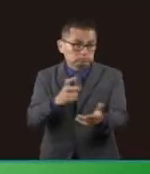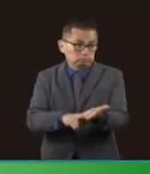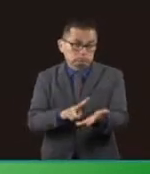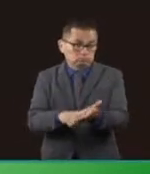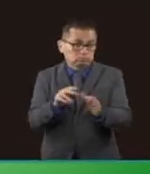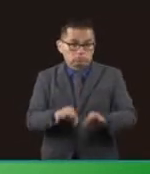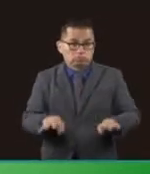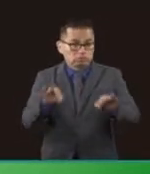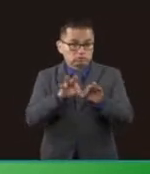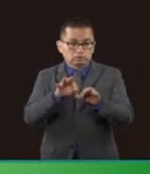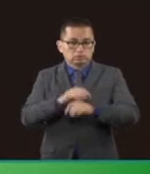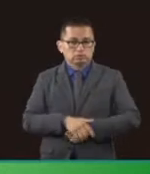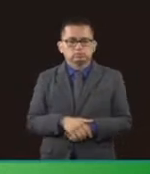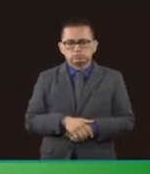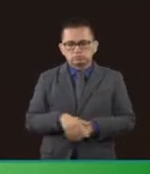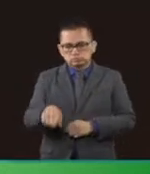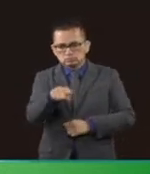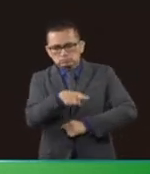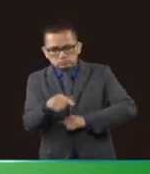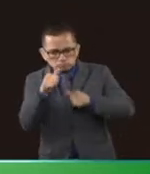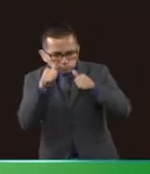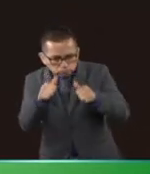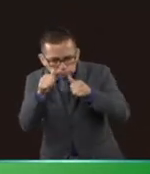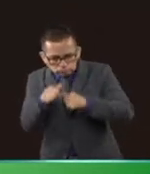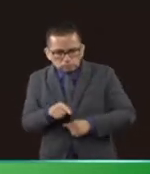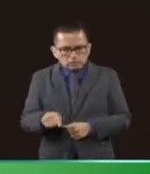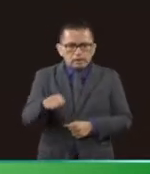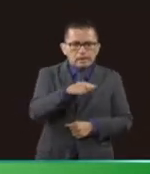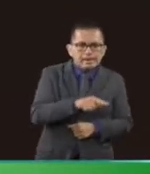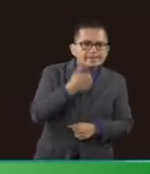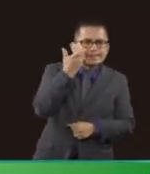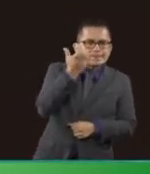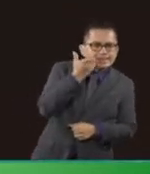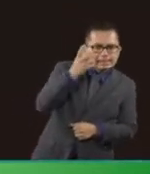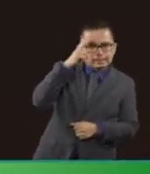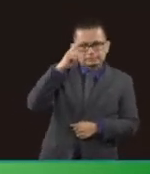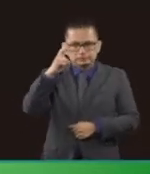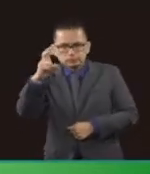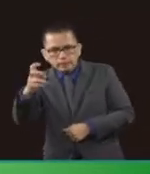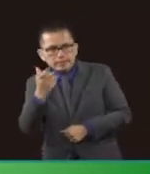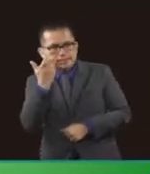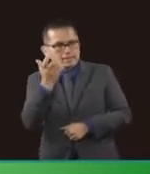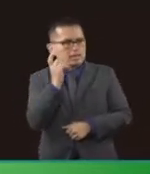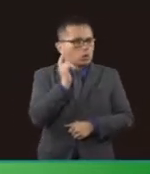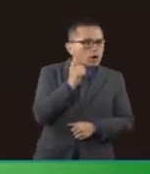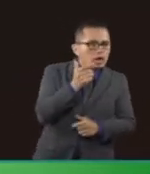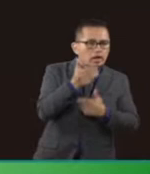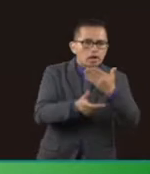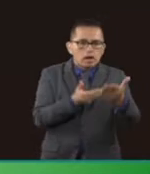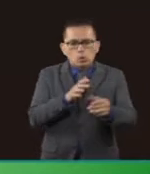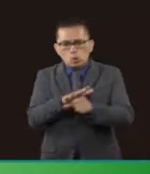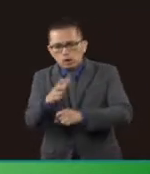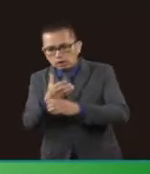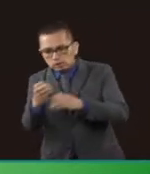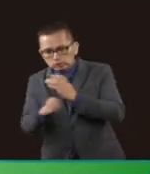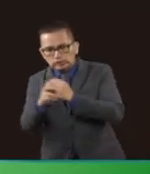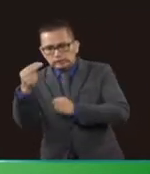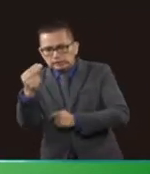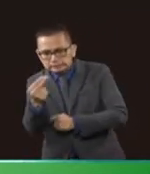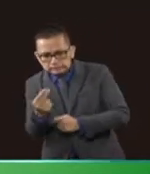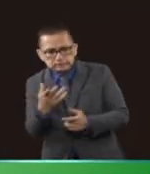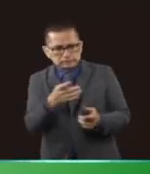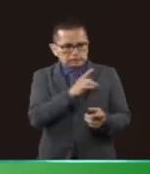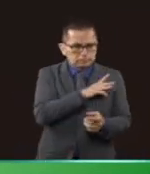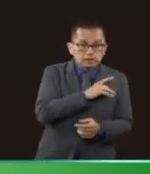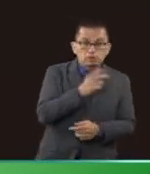escuchar sus anhelos y esperanzas pero también sus necesidades y sus miedos porque no se pueden